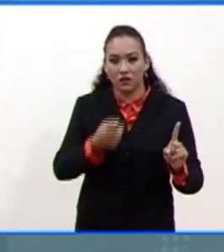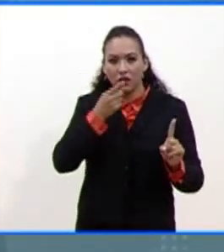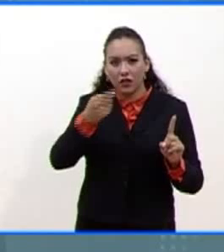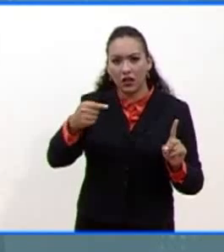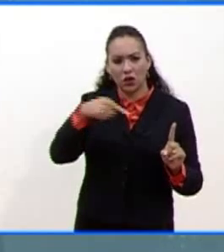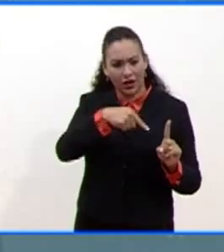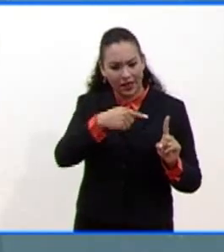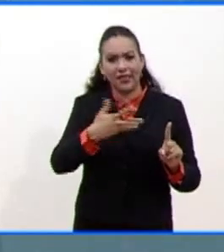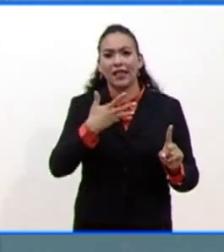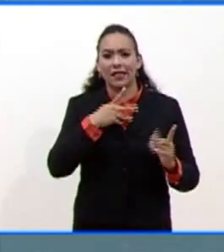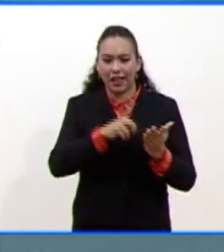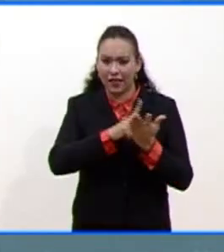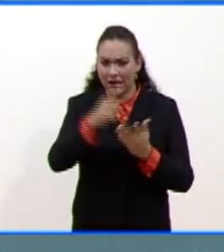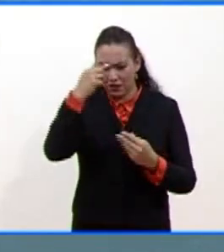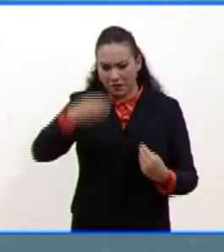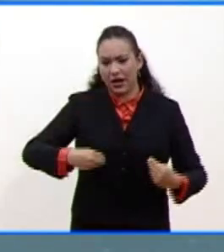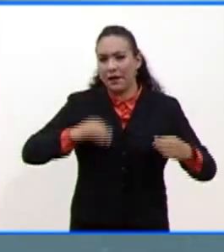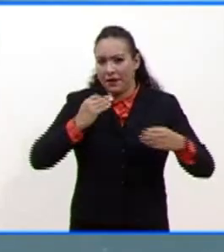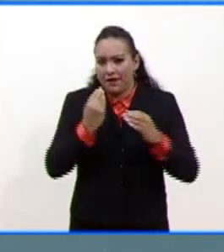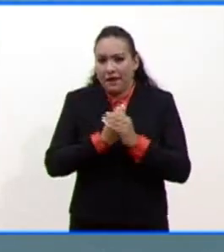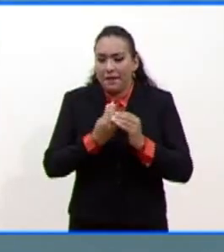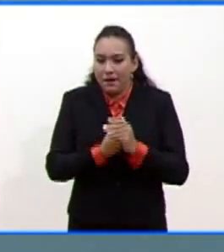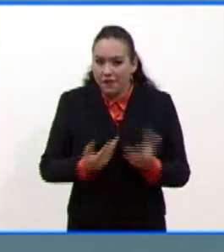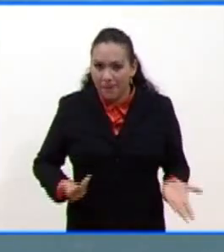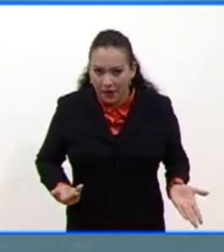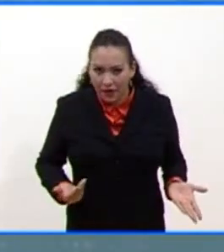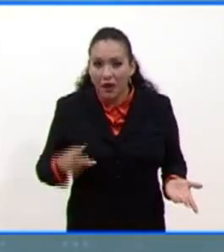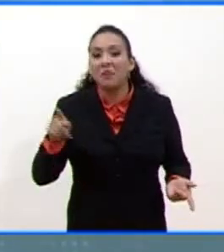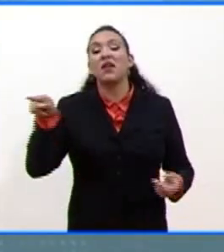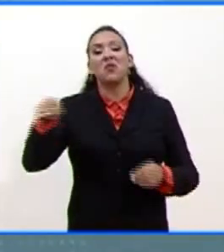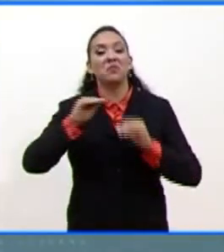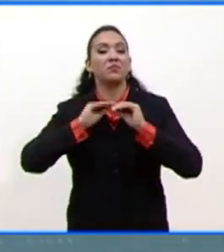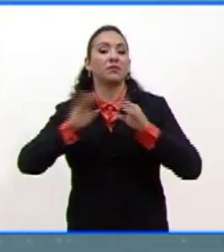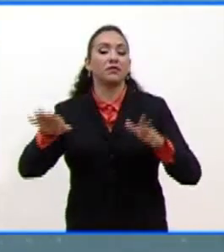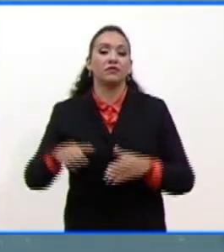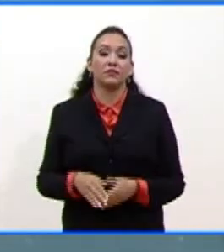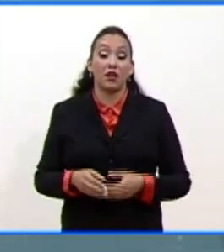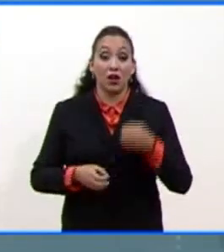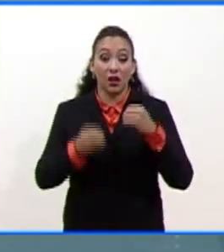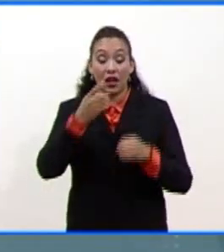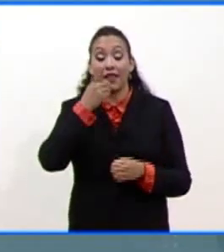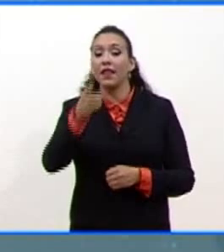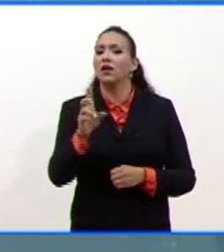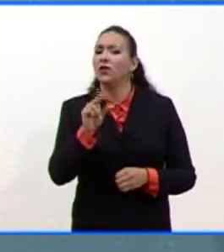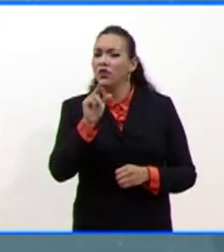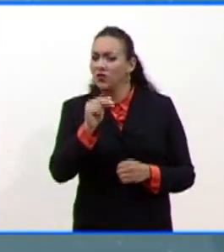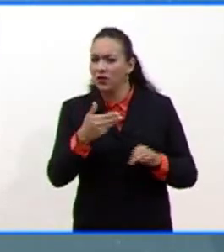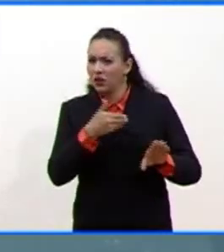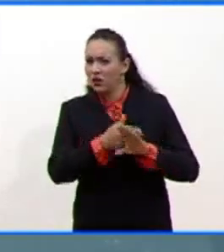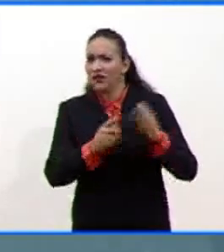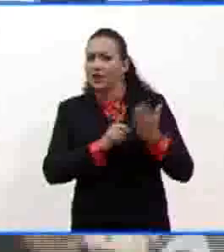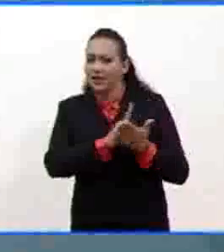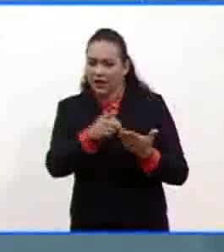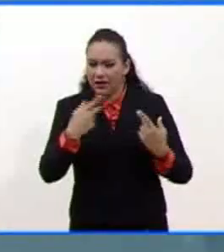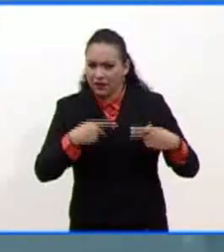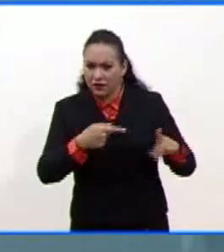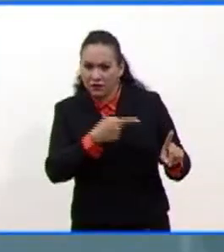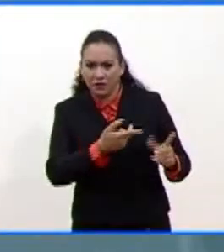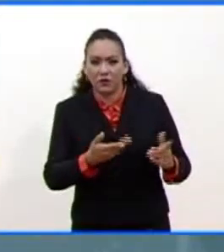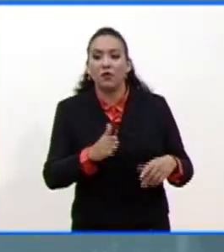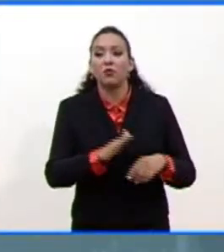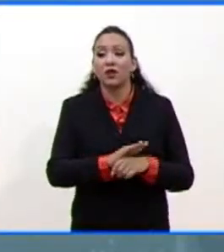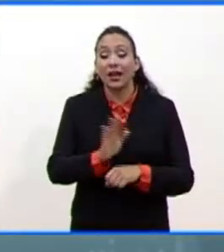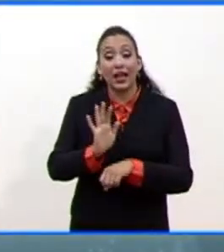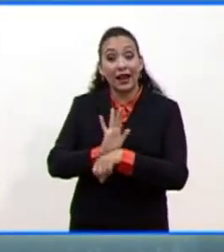violado su derecho a la vida privada e intimidad. La Corte resolvió que no hubo vulneración a los derechos del demandante, ya que